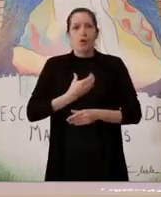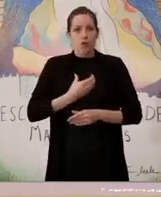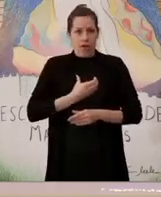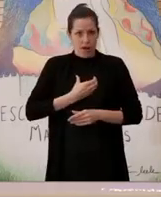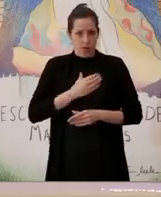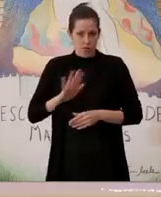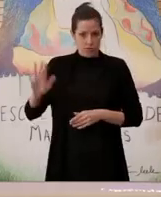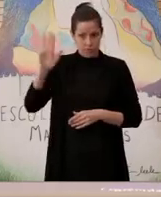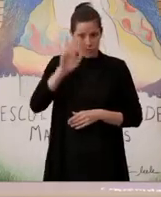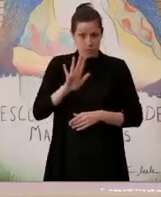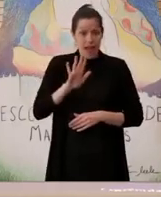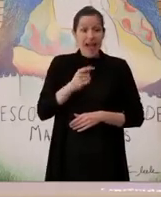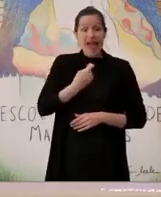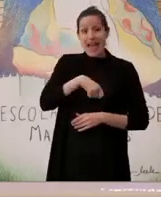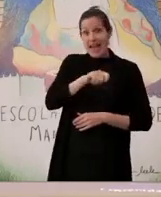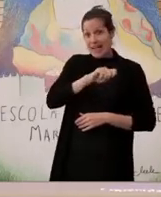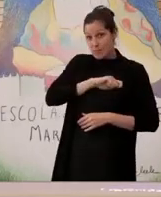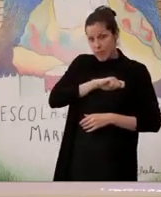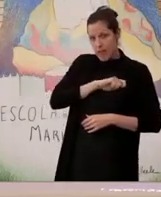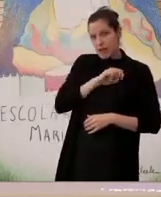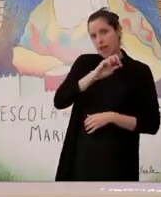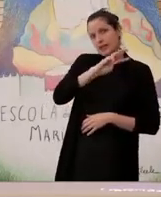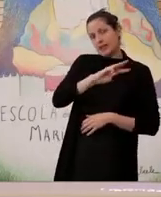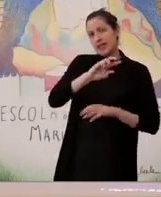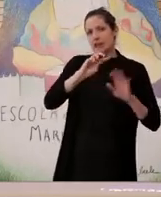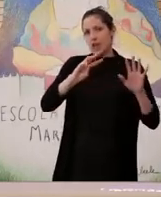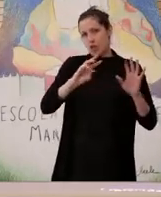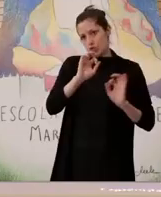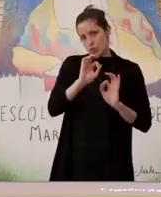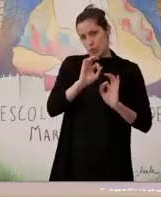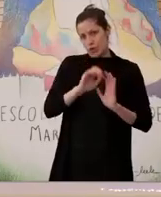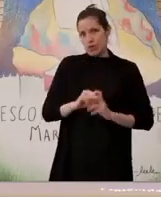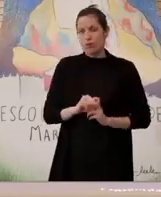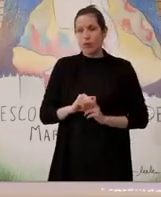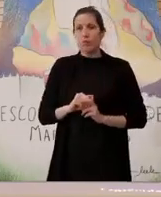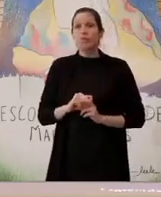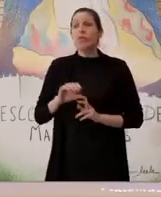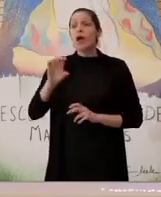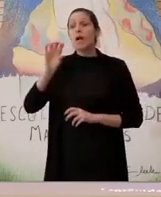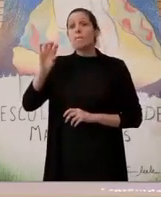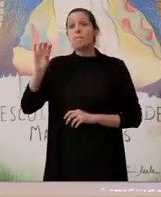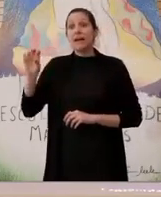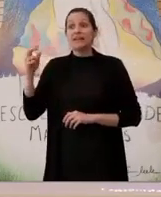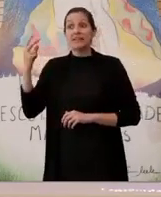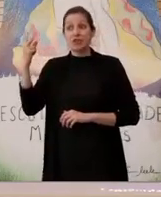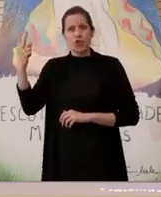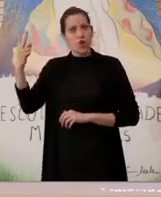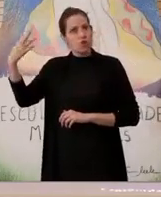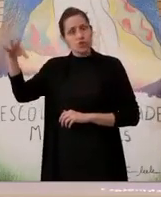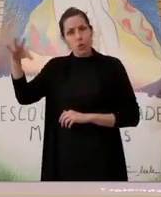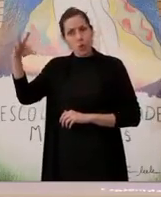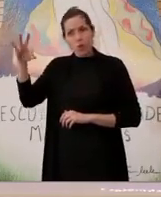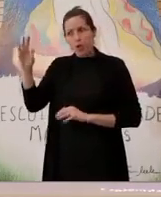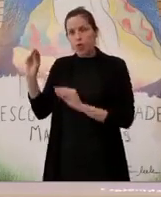notrineteoito ISO tan solo en dos países las mujeres representan o 50% neces